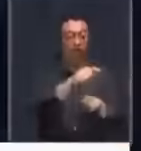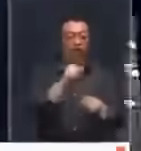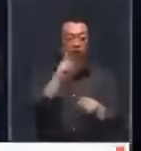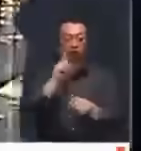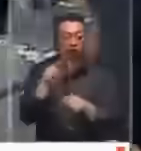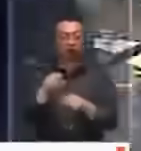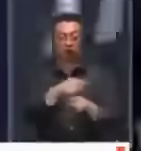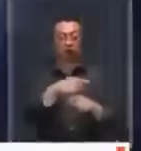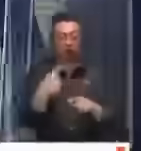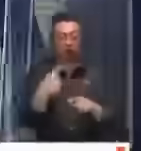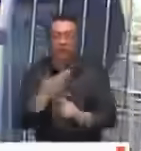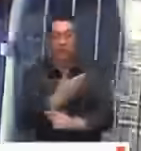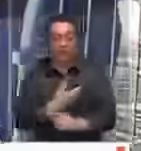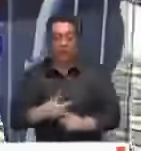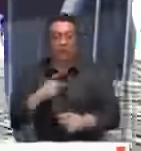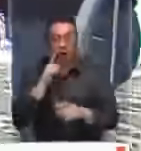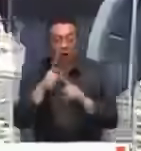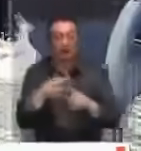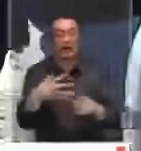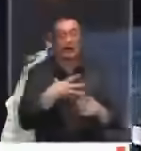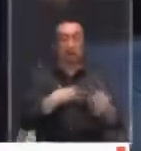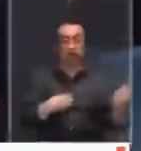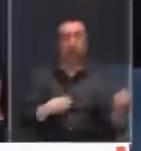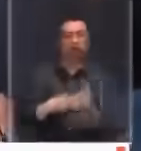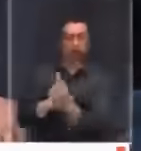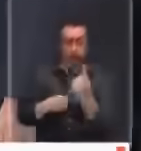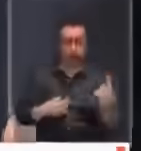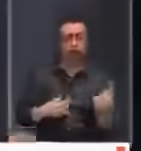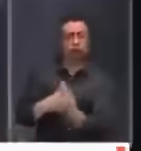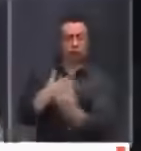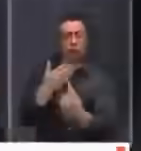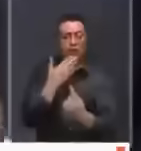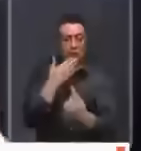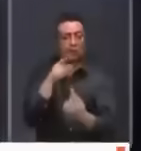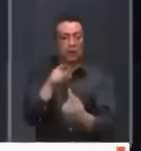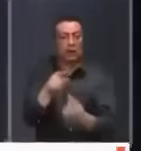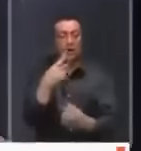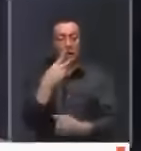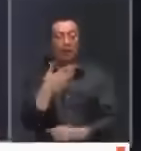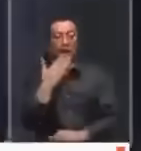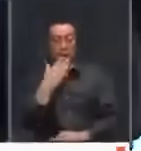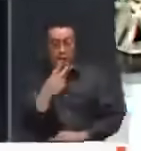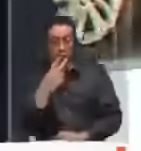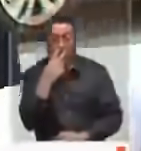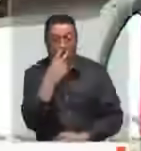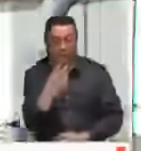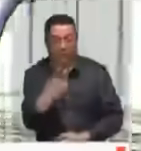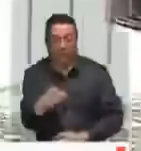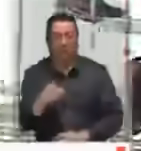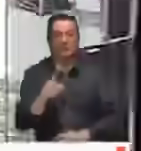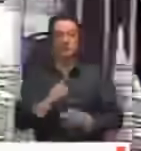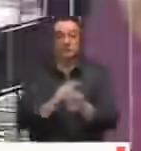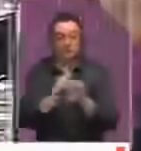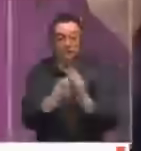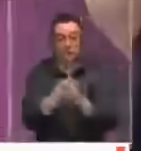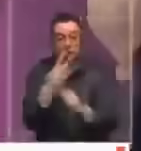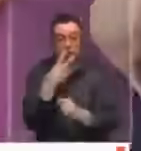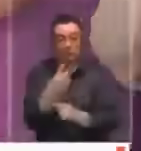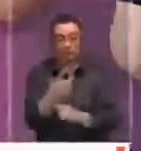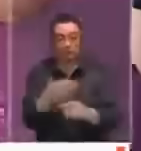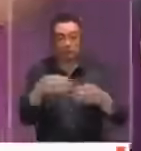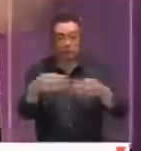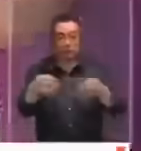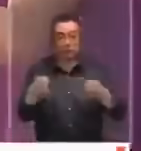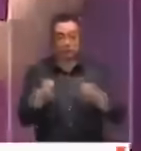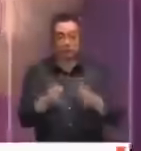del expresidente, los hijos. Es el momento en donde ellos también van a ver este cambio. El féretro